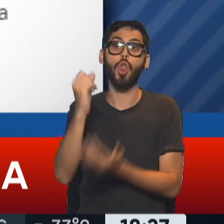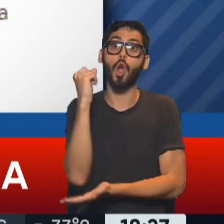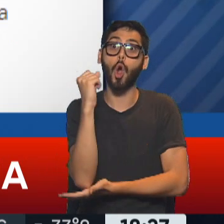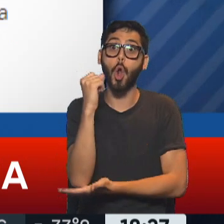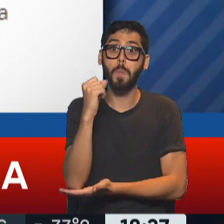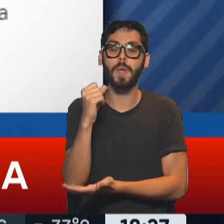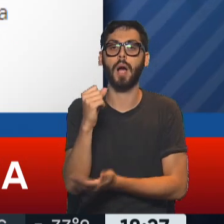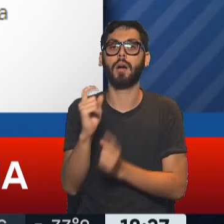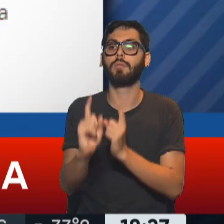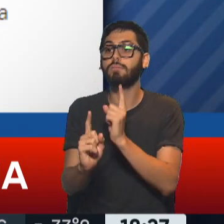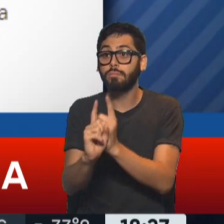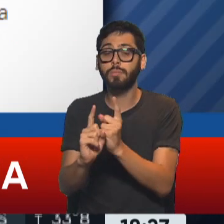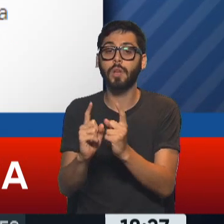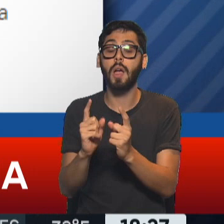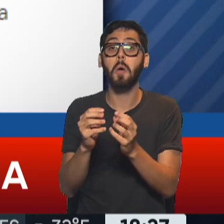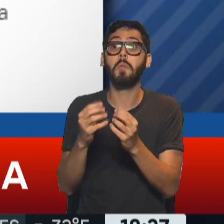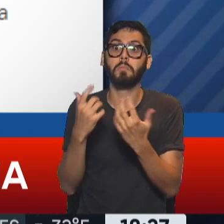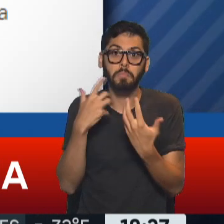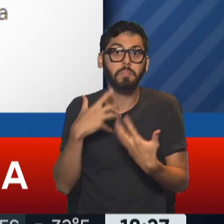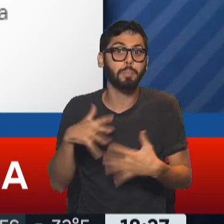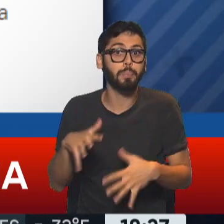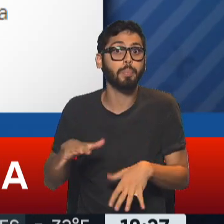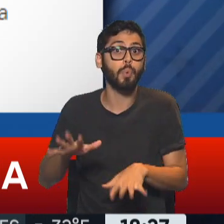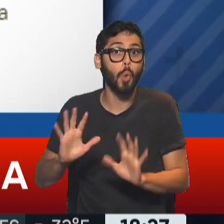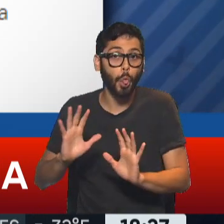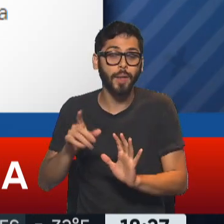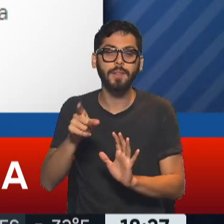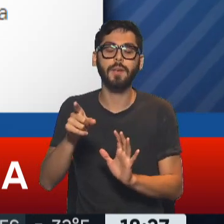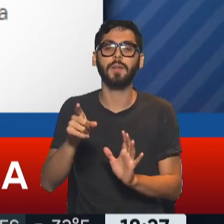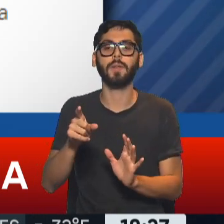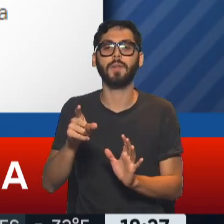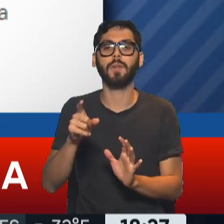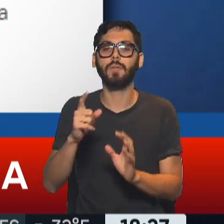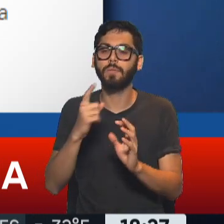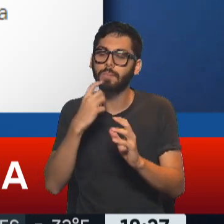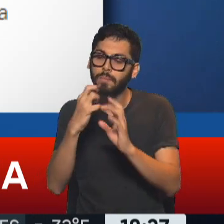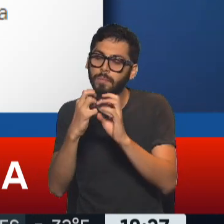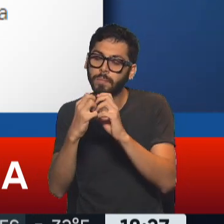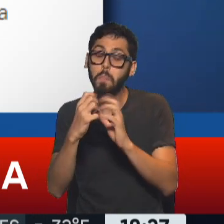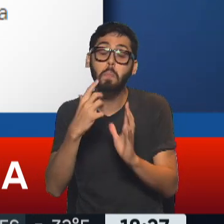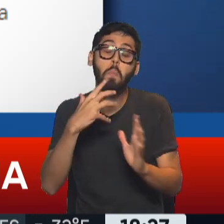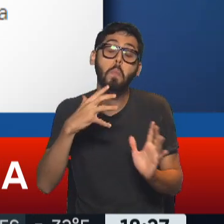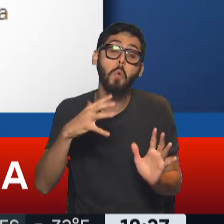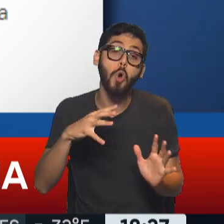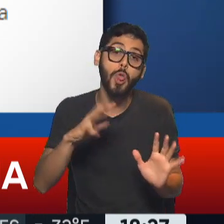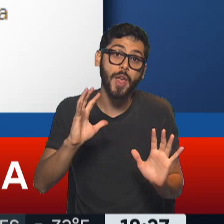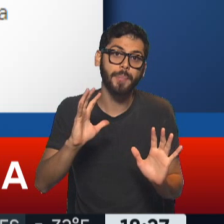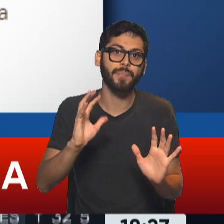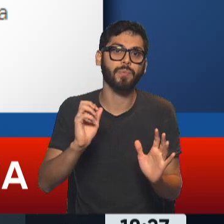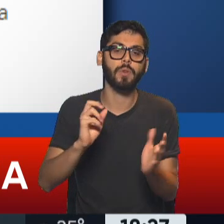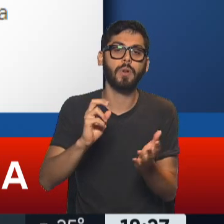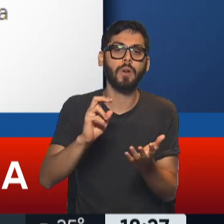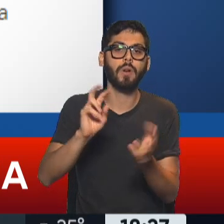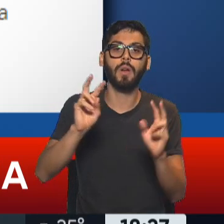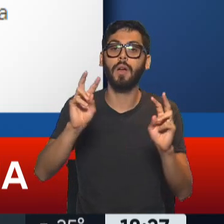Empieza a establecerse la posibilidad de que surja algún tipo algún tipo de fragmentación